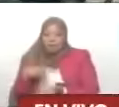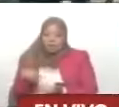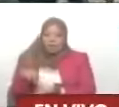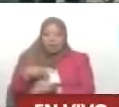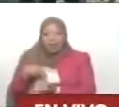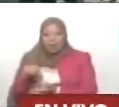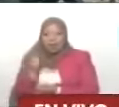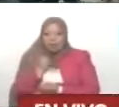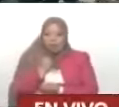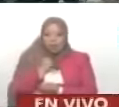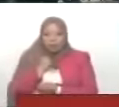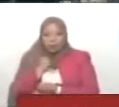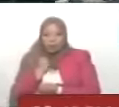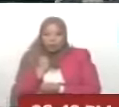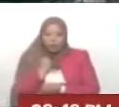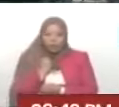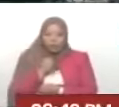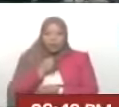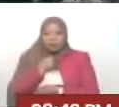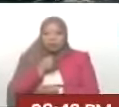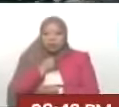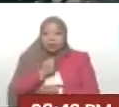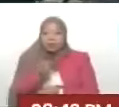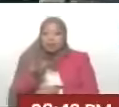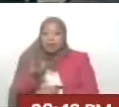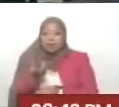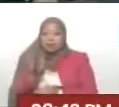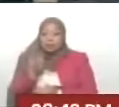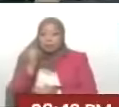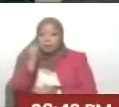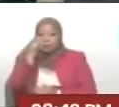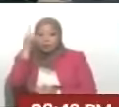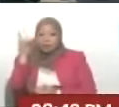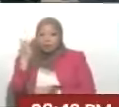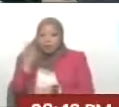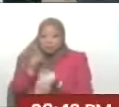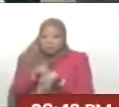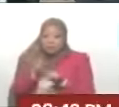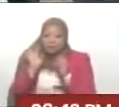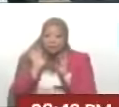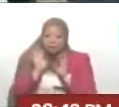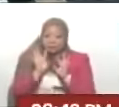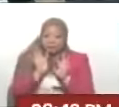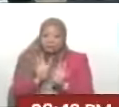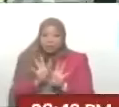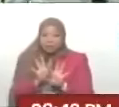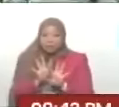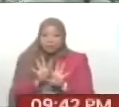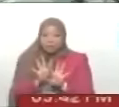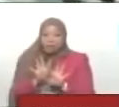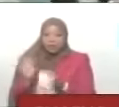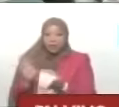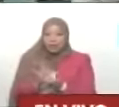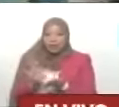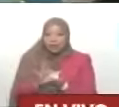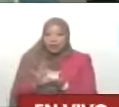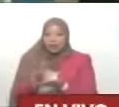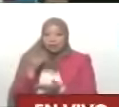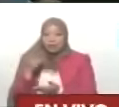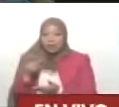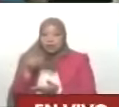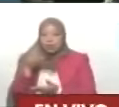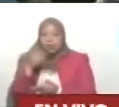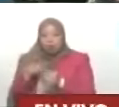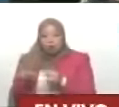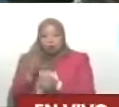ahí. ¿Ah? De verdad, esto es algo increíble. Vengan para acá. El Suso, el